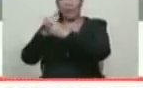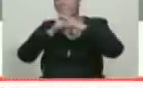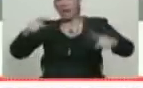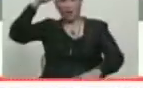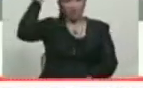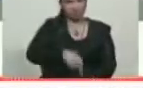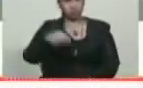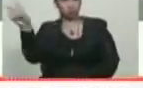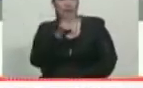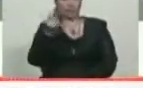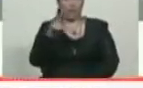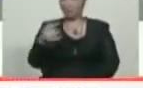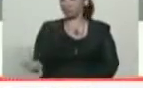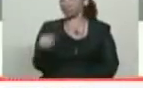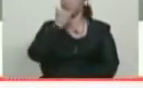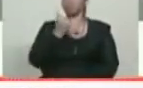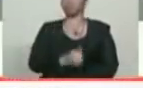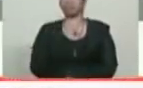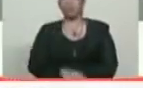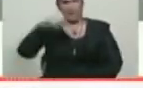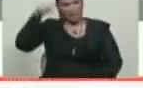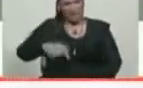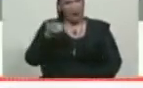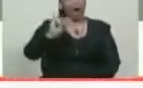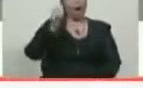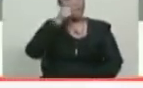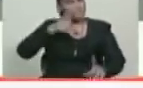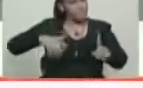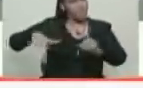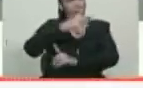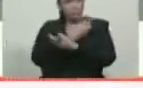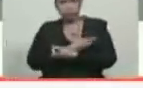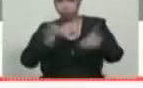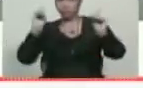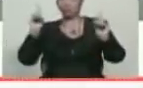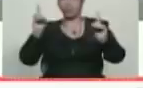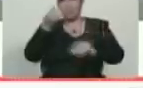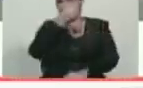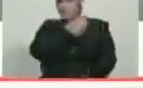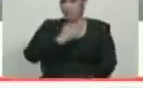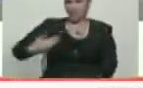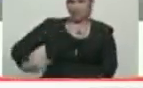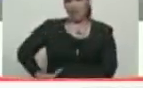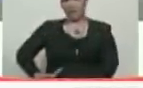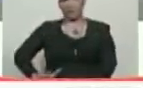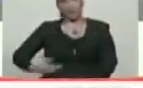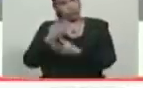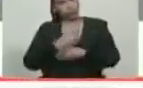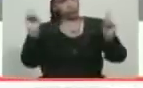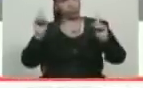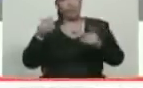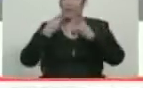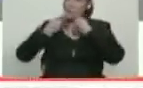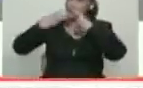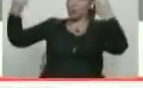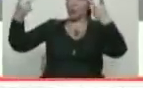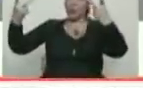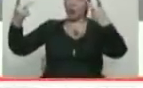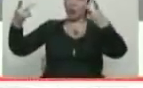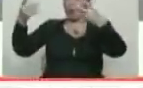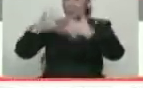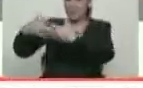en Venezuela se equivocaron. Aquí hay un pueblo digno y un presidente digno que le dice,